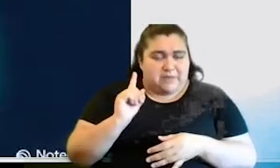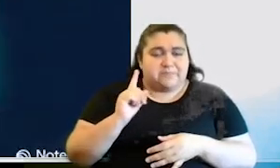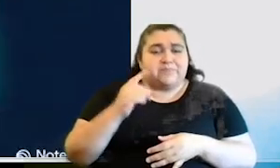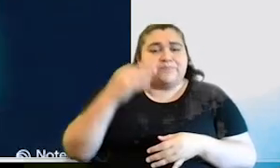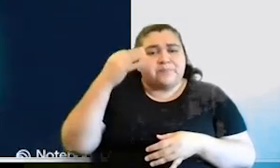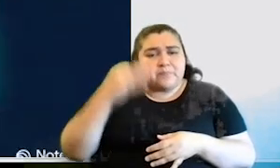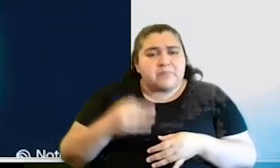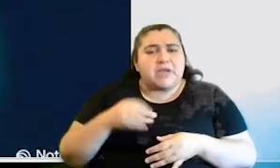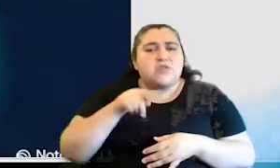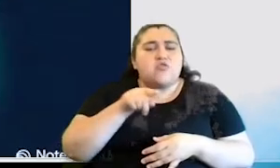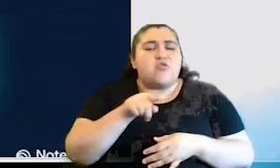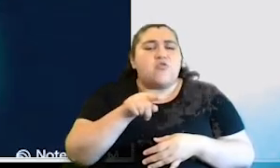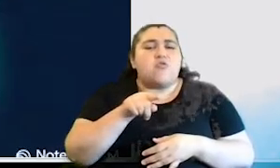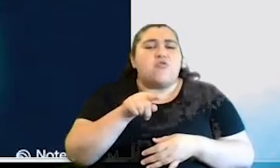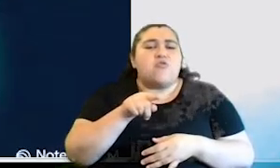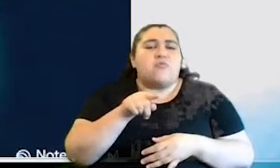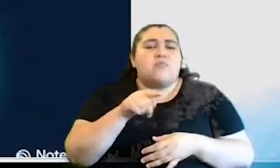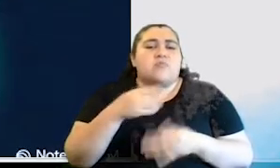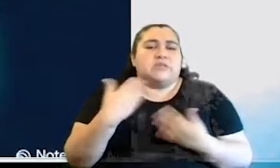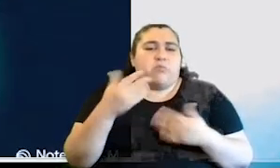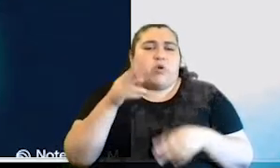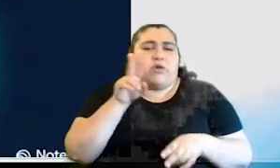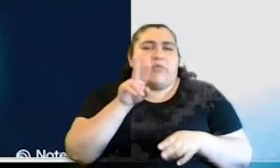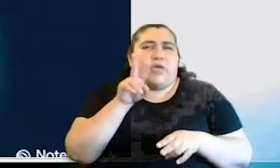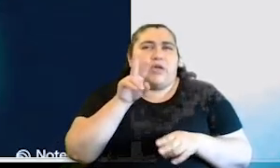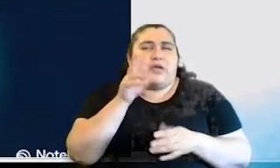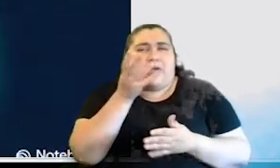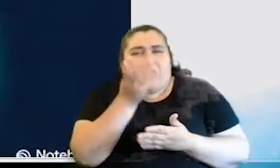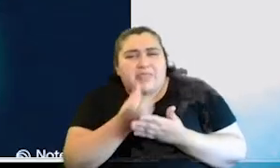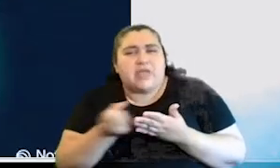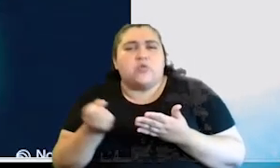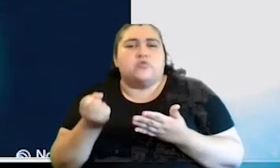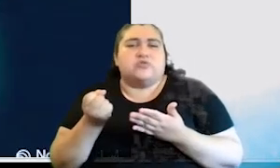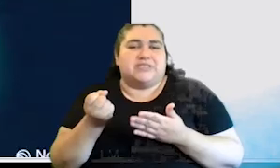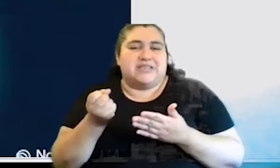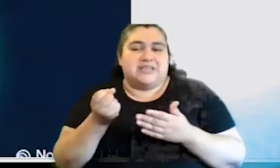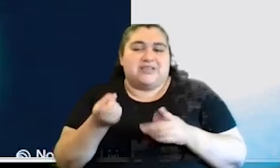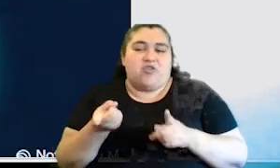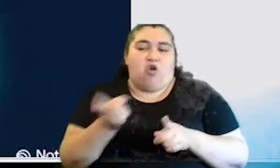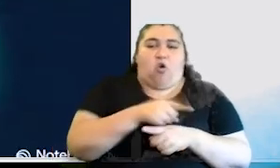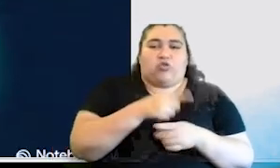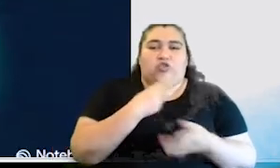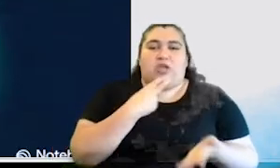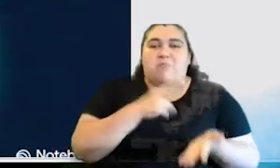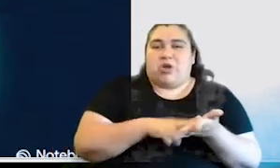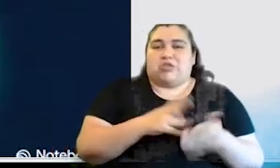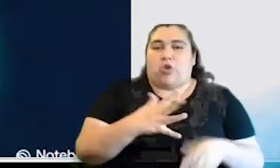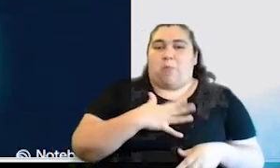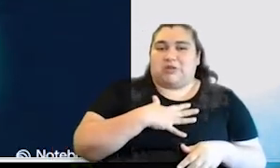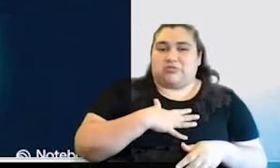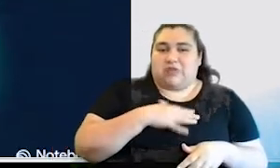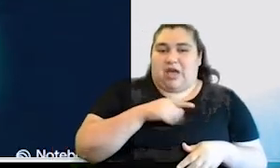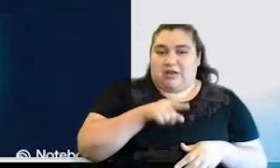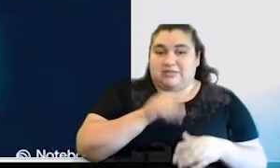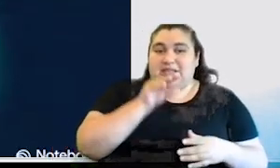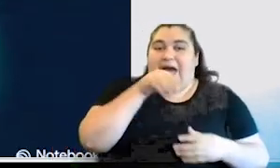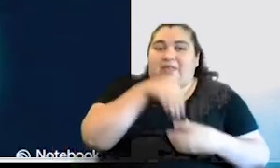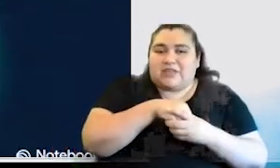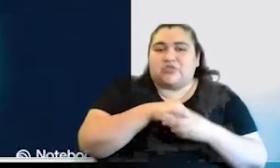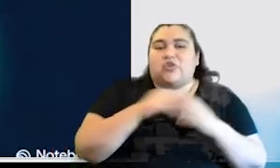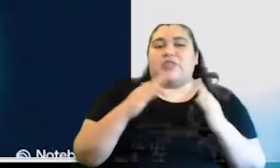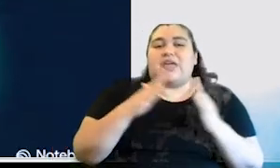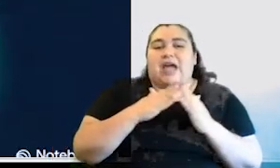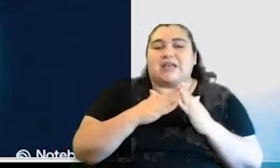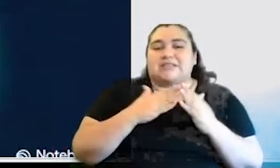está la posibilidad de deducir el personal que nosotros tenemos contratado en el esquema de casas particulares. Si